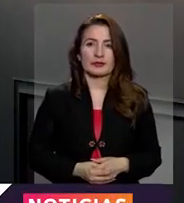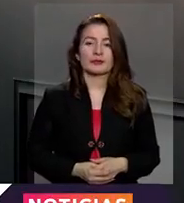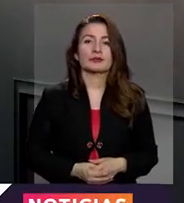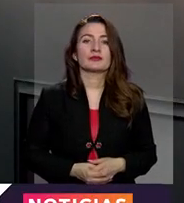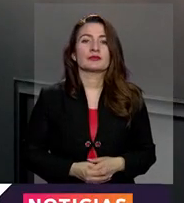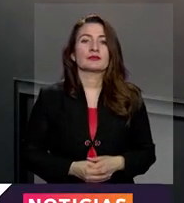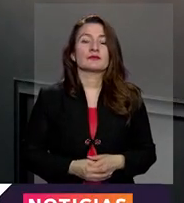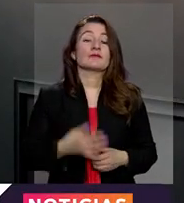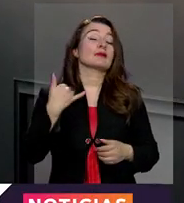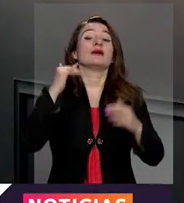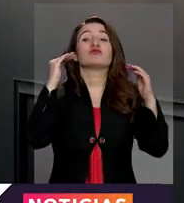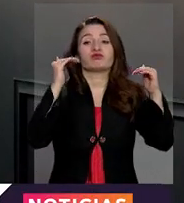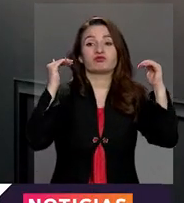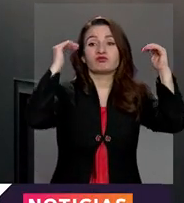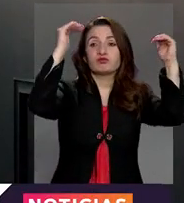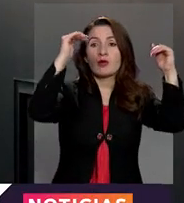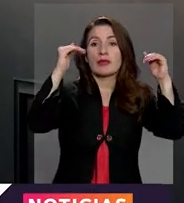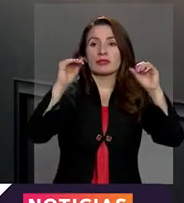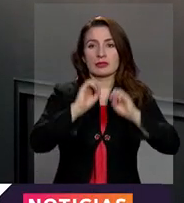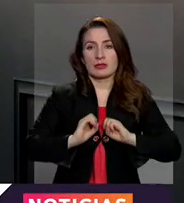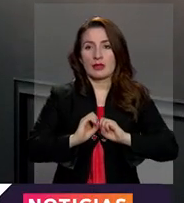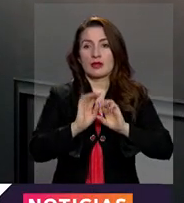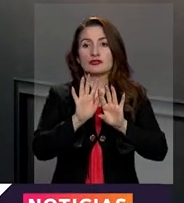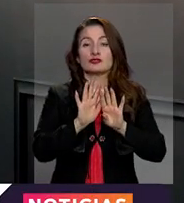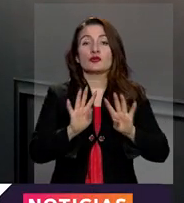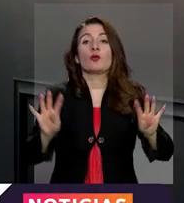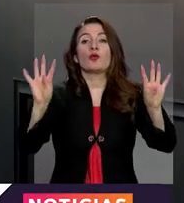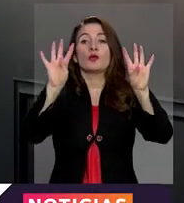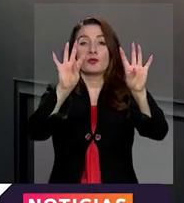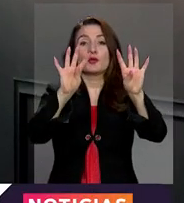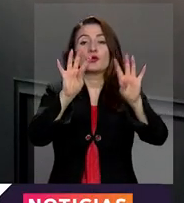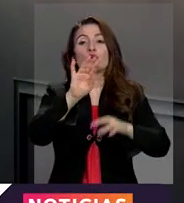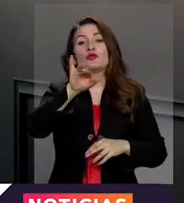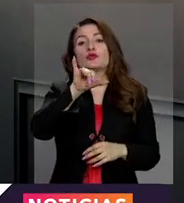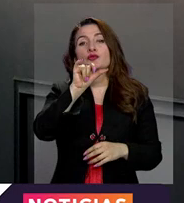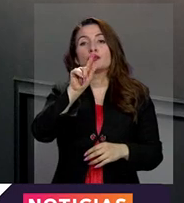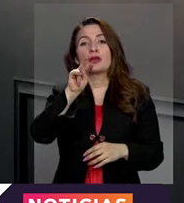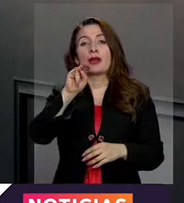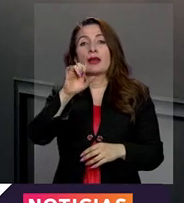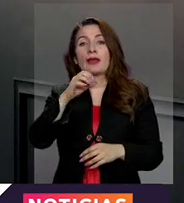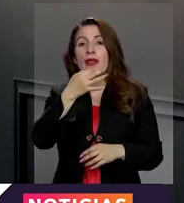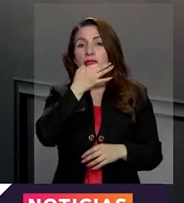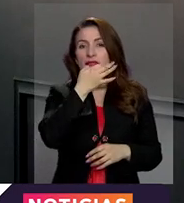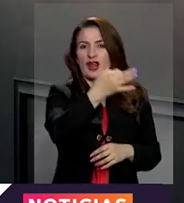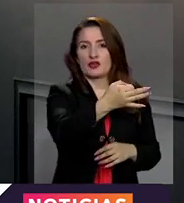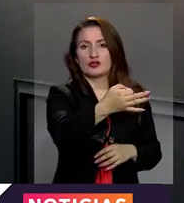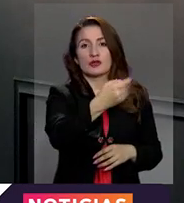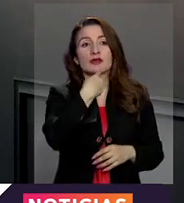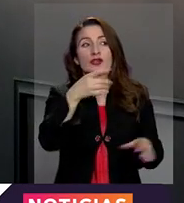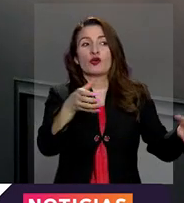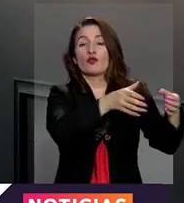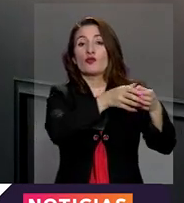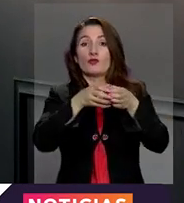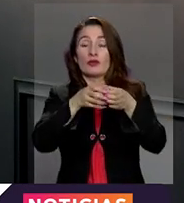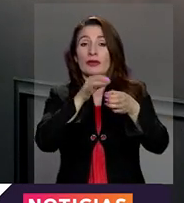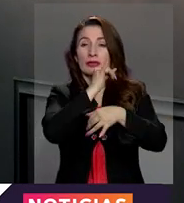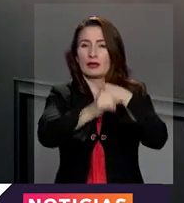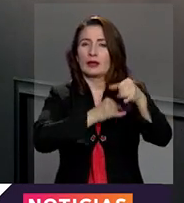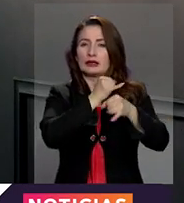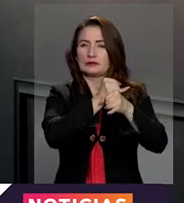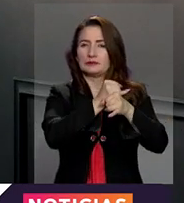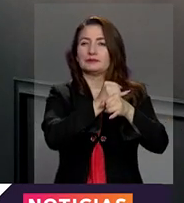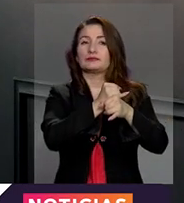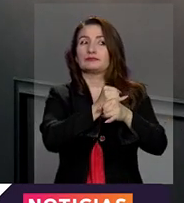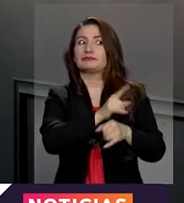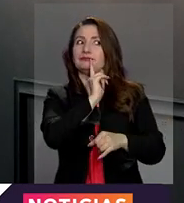la alta comisionada de naciones unidas para colombia juliette de rivero denunció que una comisión de esa organización internacional fue víctima